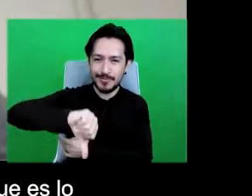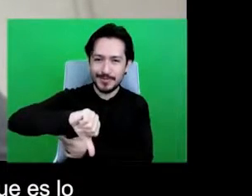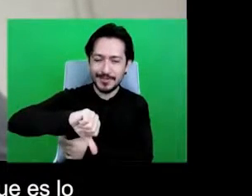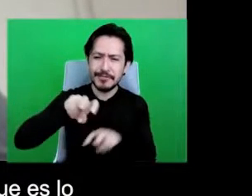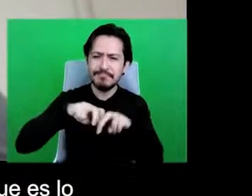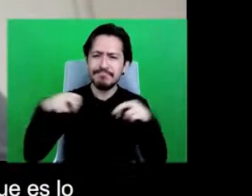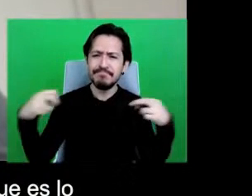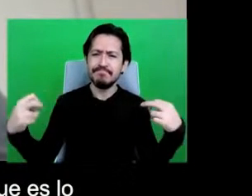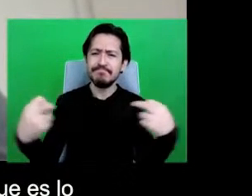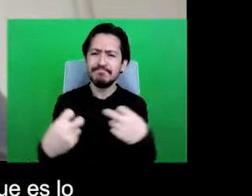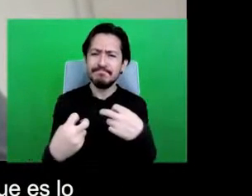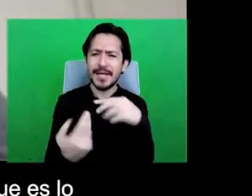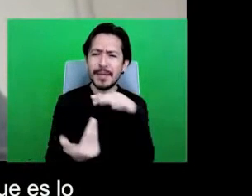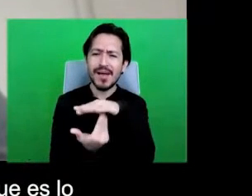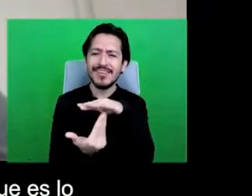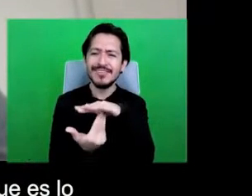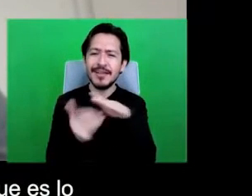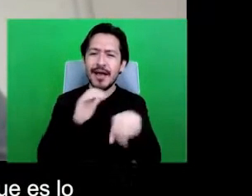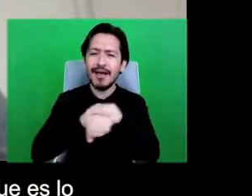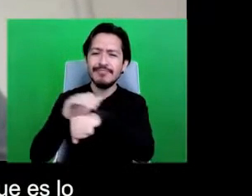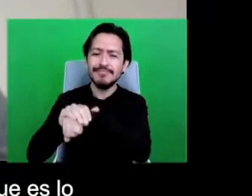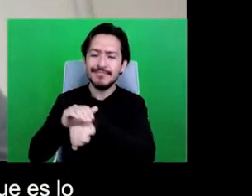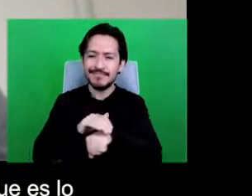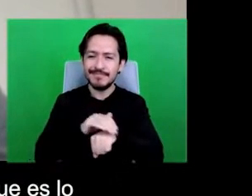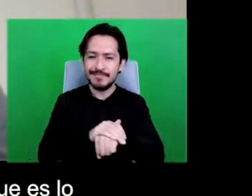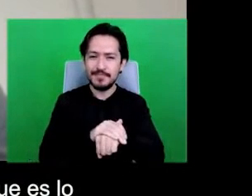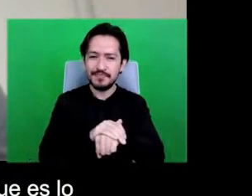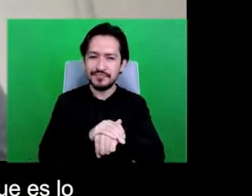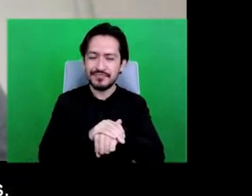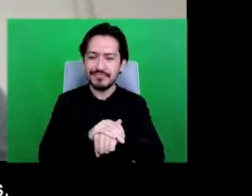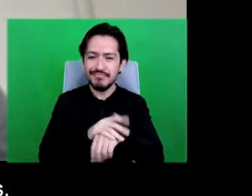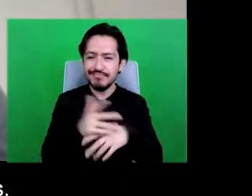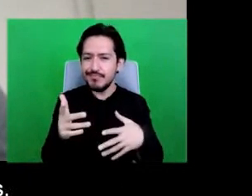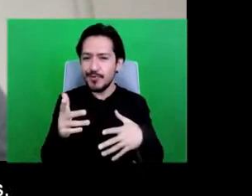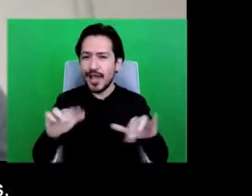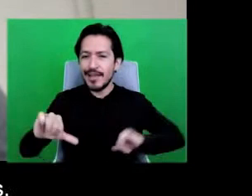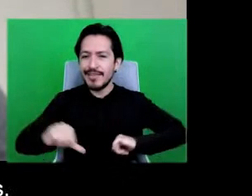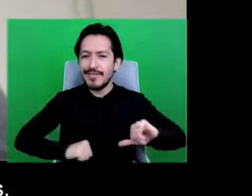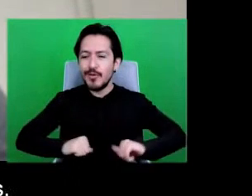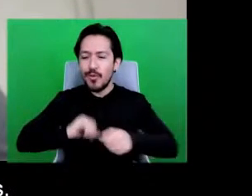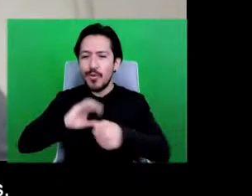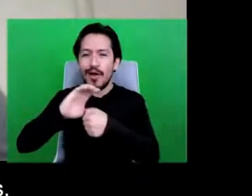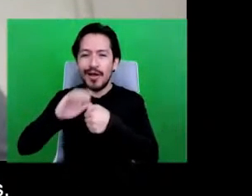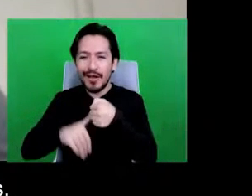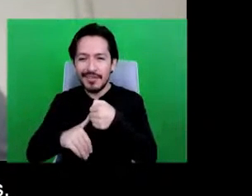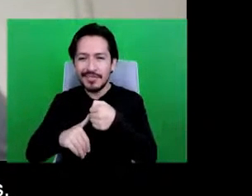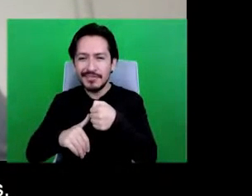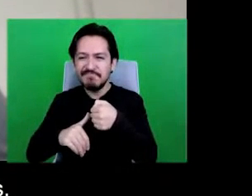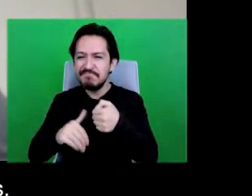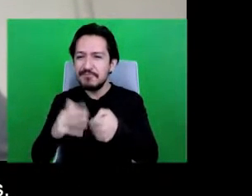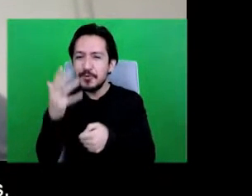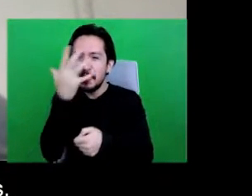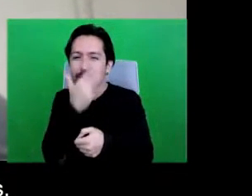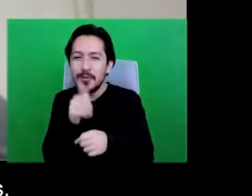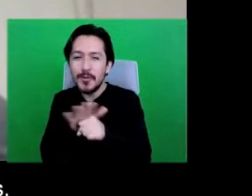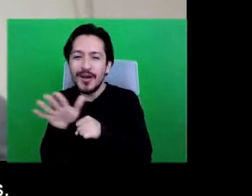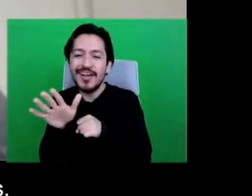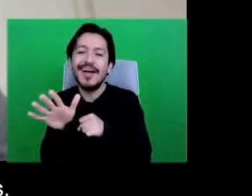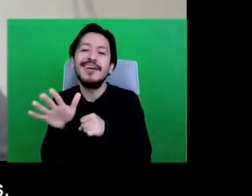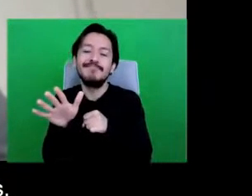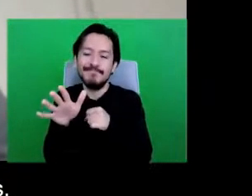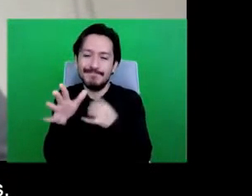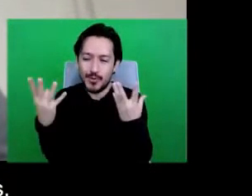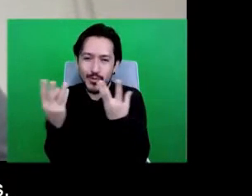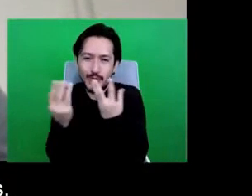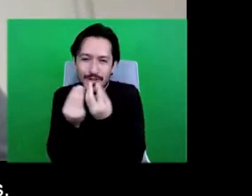amigos. Creo que lo más bonito de un cierre de una actividad es podernos juntar a platicar las experiencias, cerrar